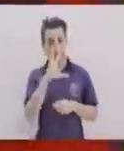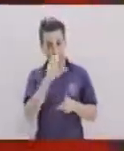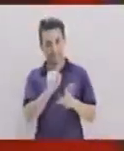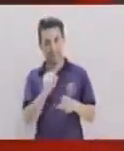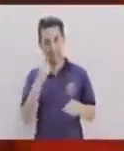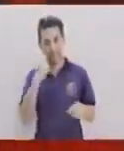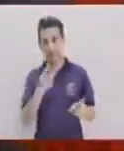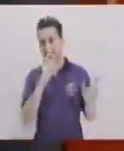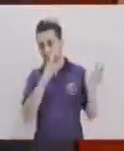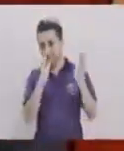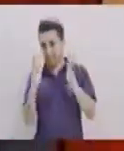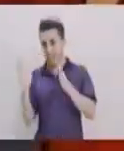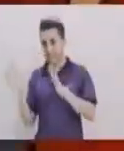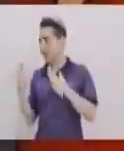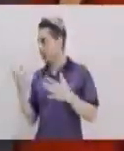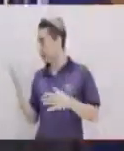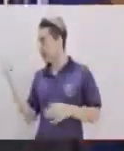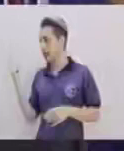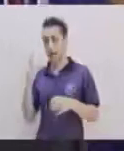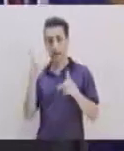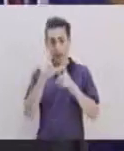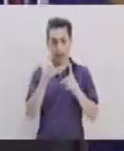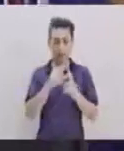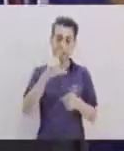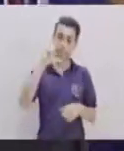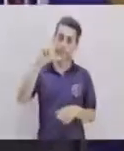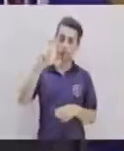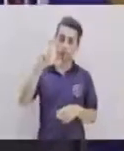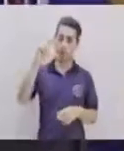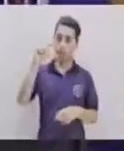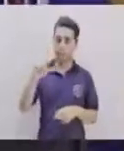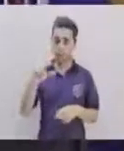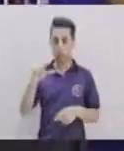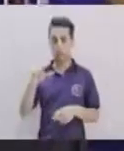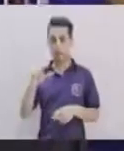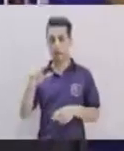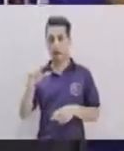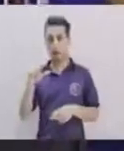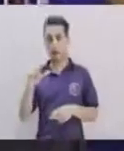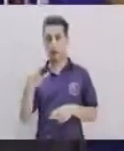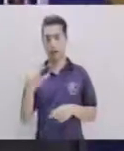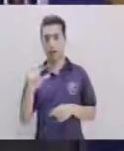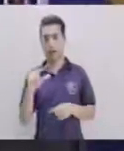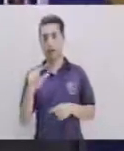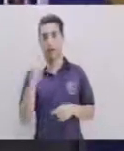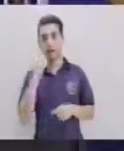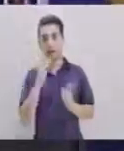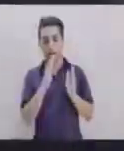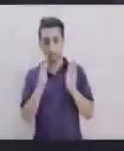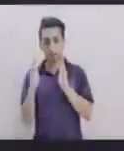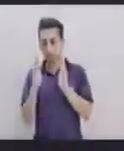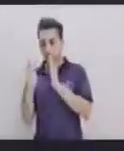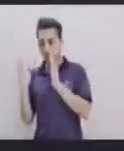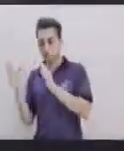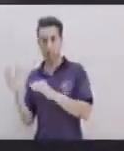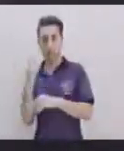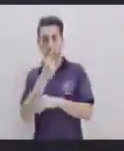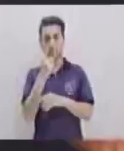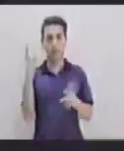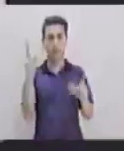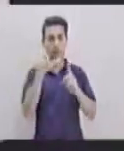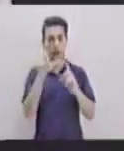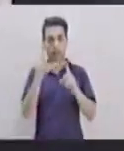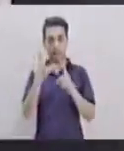dónde estamos colocando mayúsculas, minúsculas y el espacio correcto que tiene que